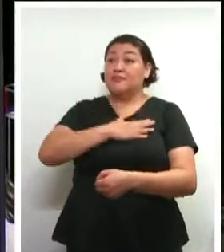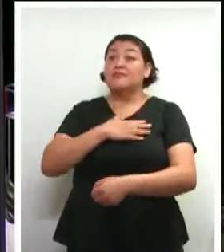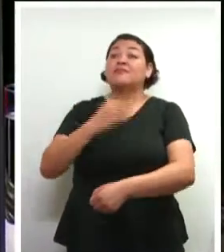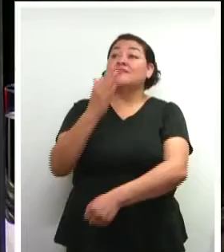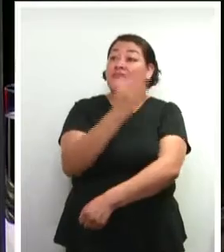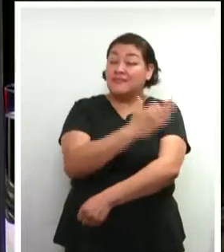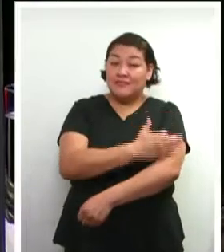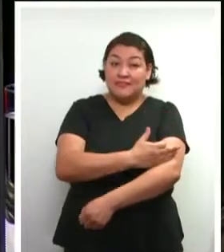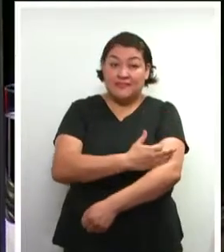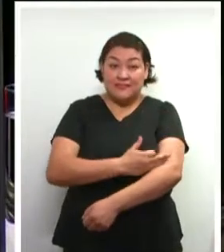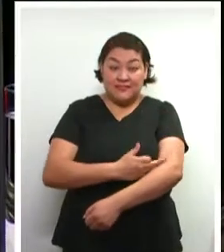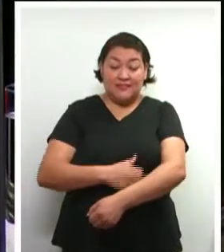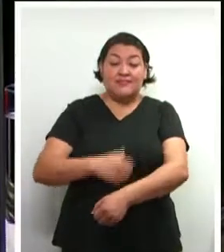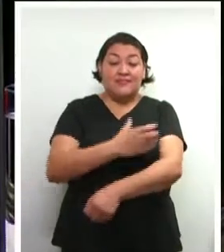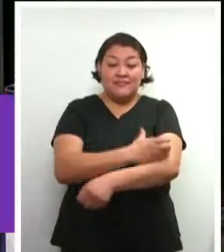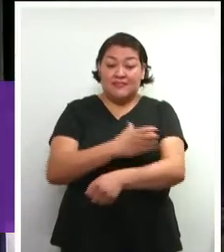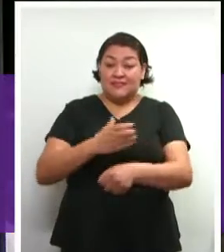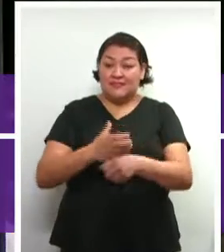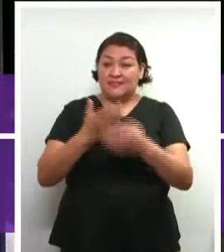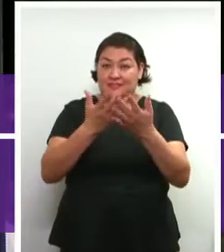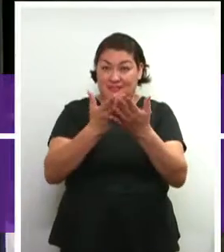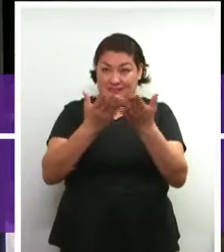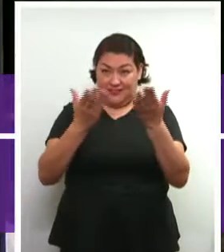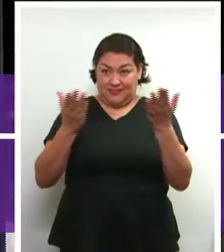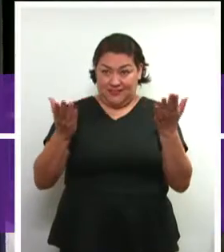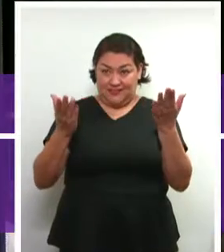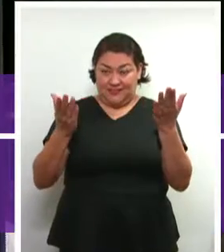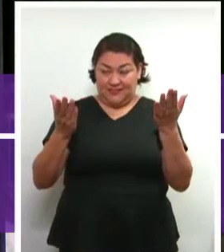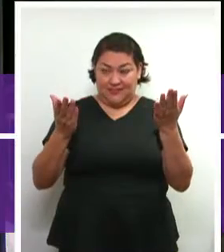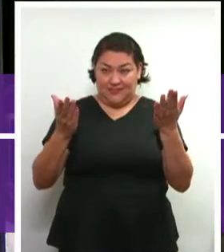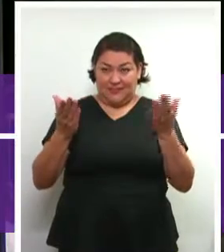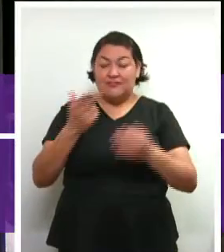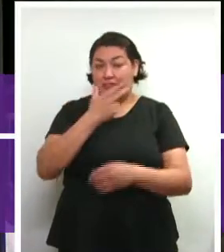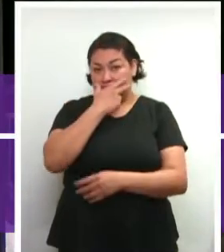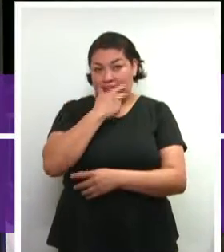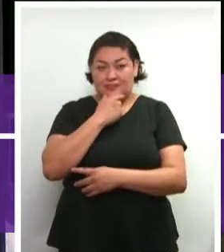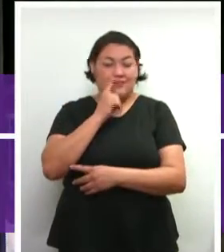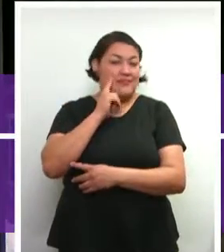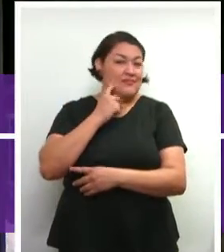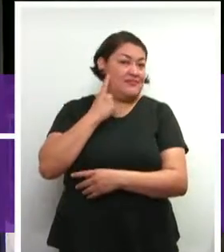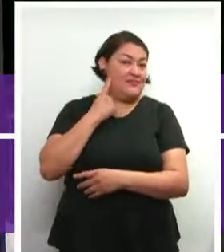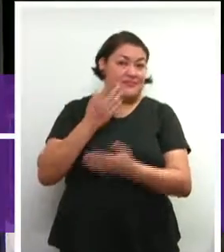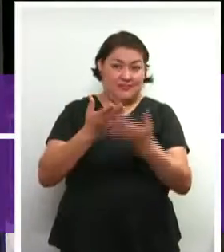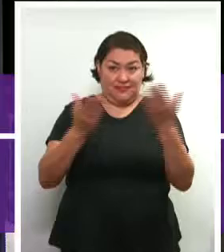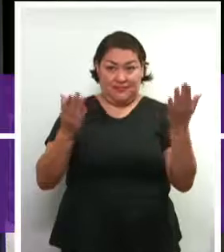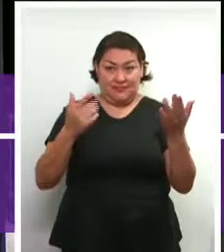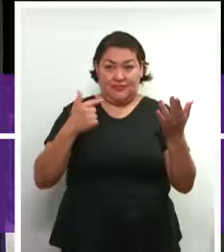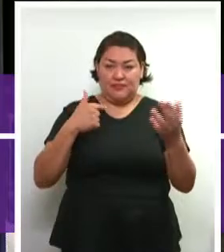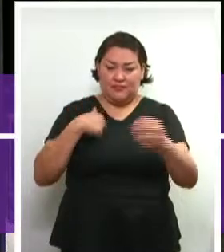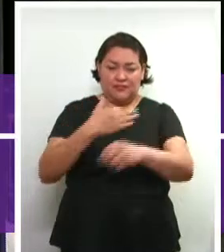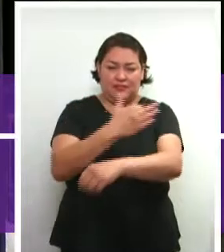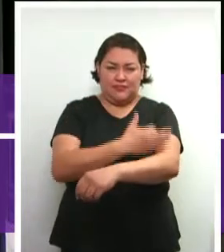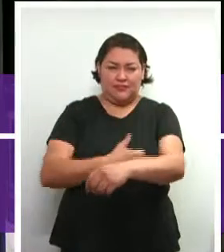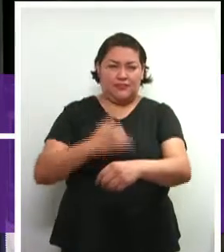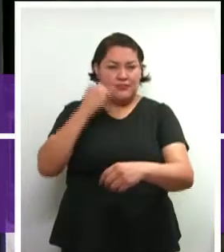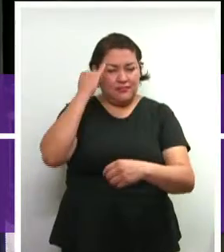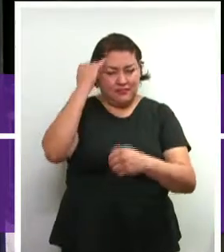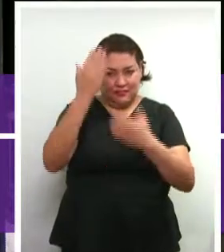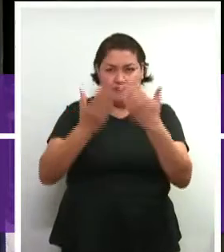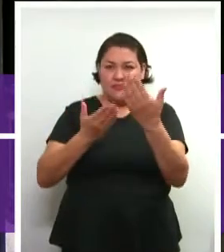los compañeros diputados, hombres y mujeres. En esta tarde quiero compartir esta iniciativa.